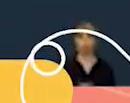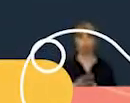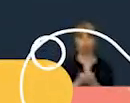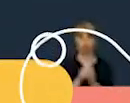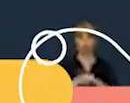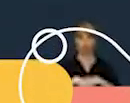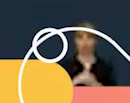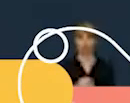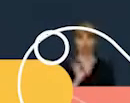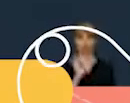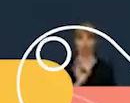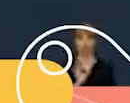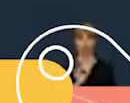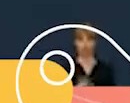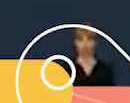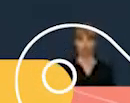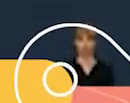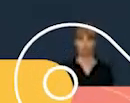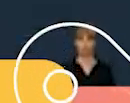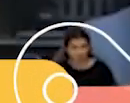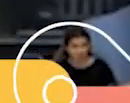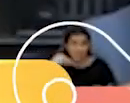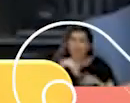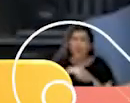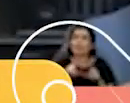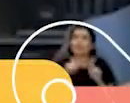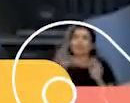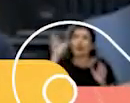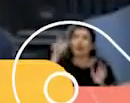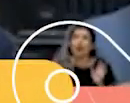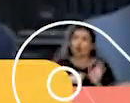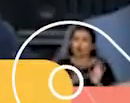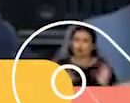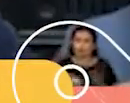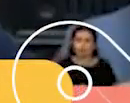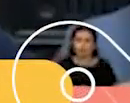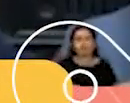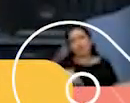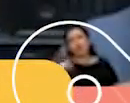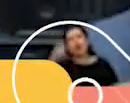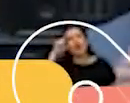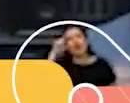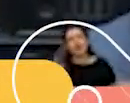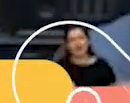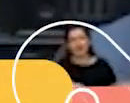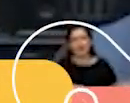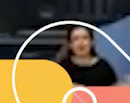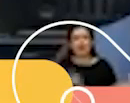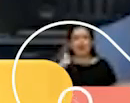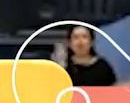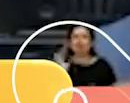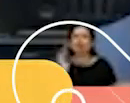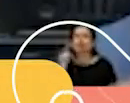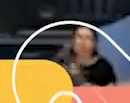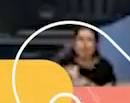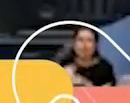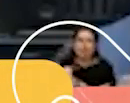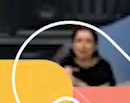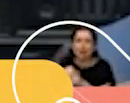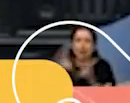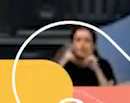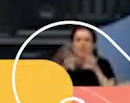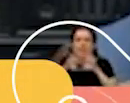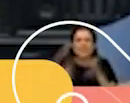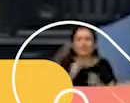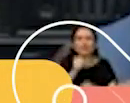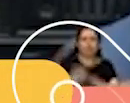nuevamente los paros, porque sabemos que el sindicalismo docente decide utilizar a los chicos de rehenes y no dar la discusión como la tienen que dar, es